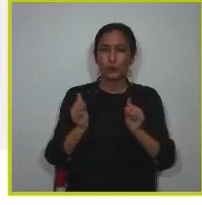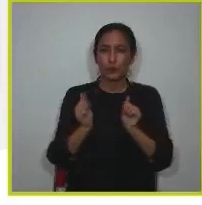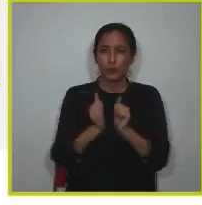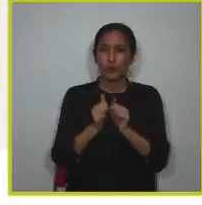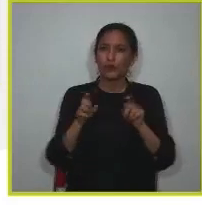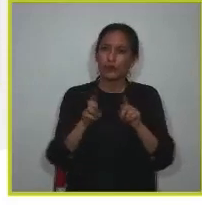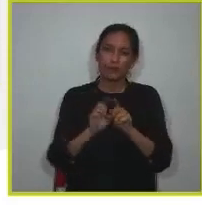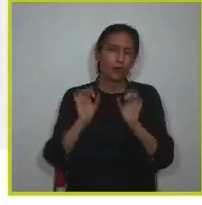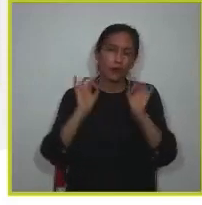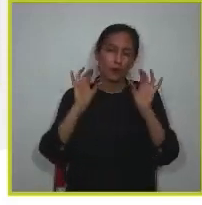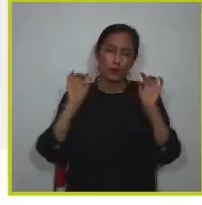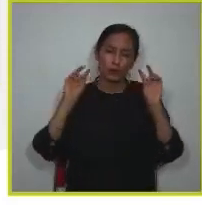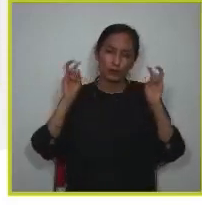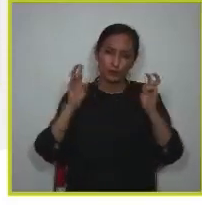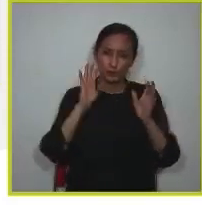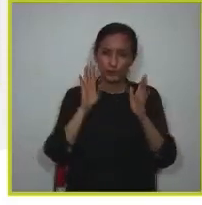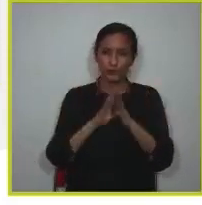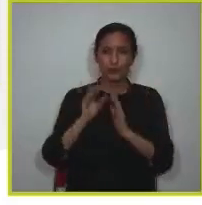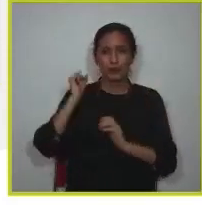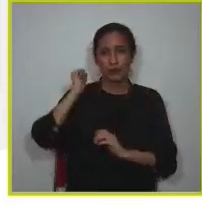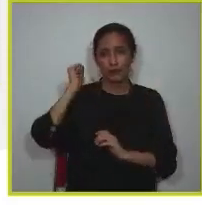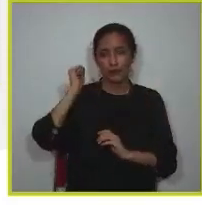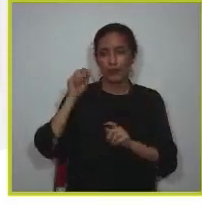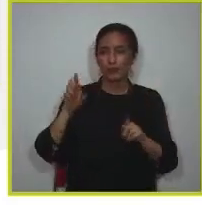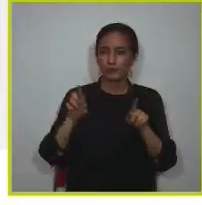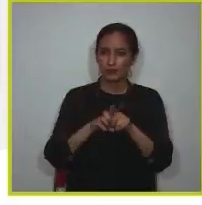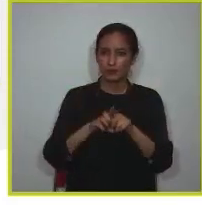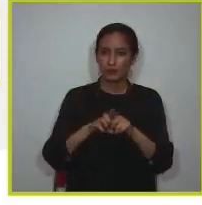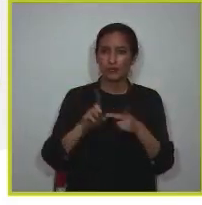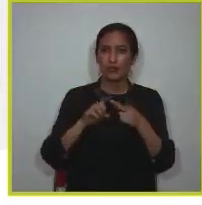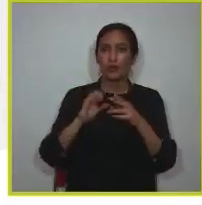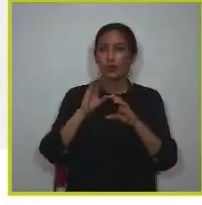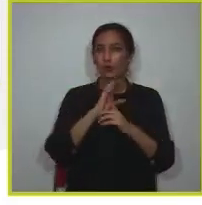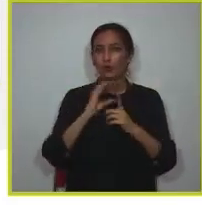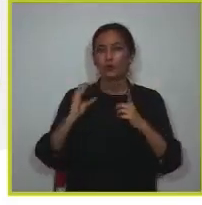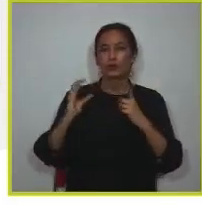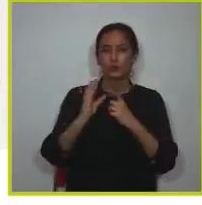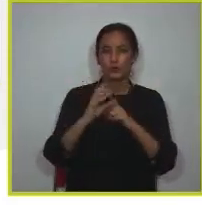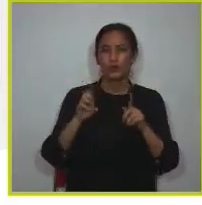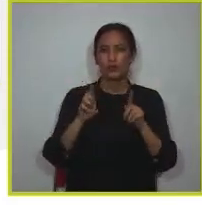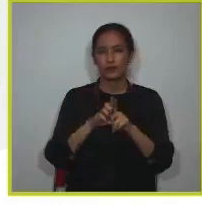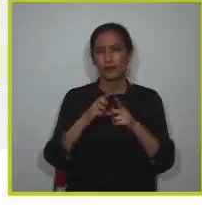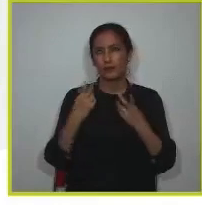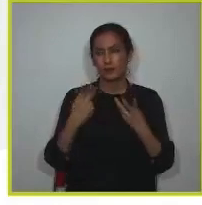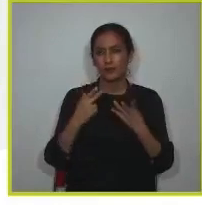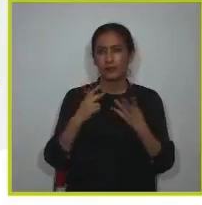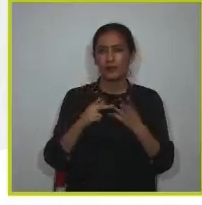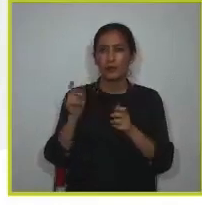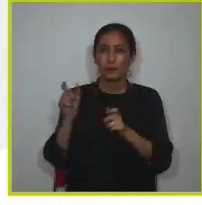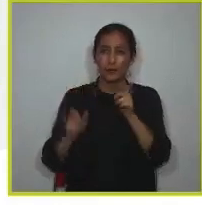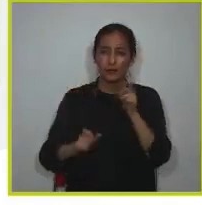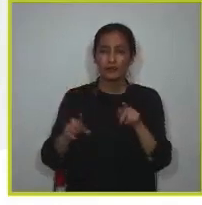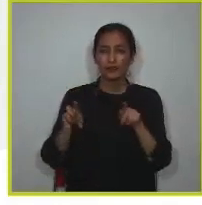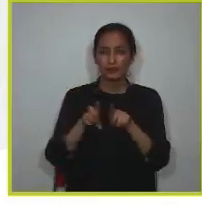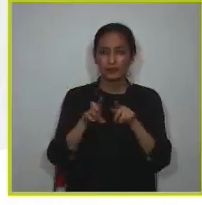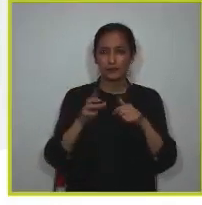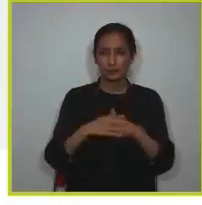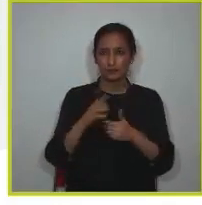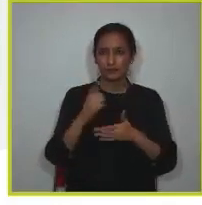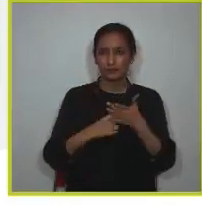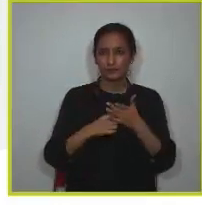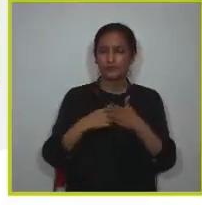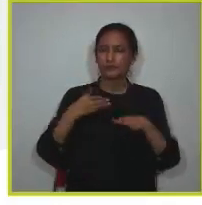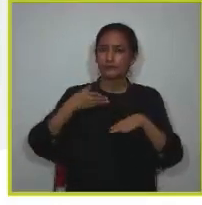con otros enfoques como el enfoque de derechos el enfoque intercultural el enfoque de género y un enfoque de